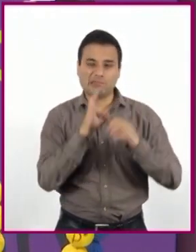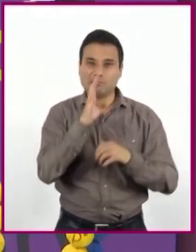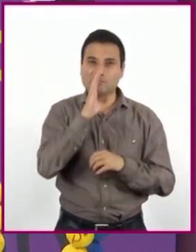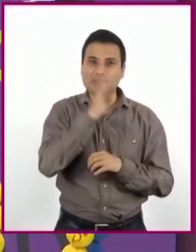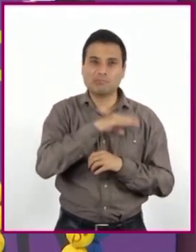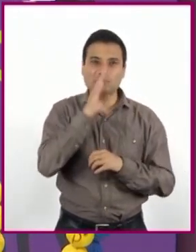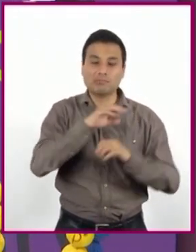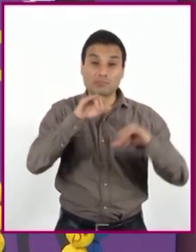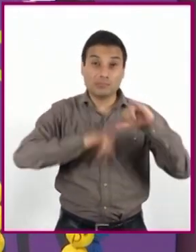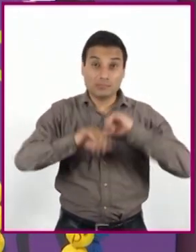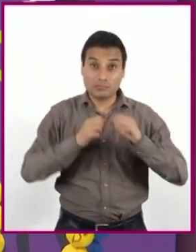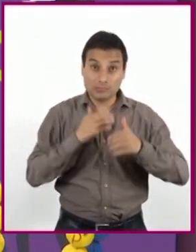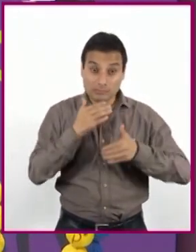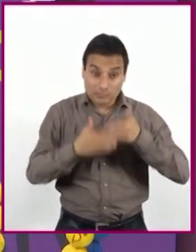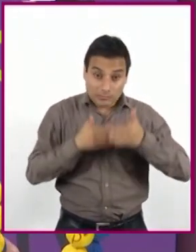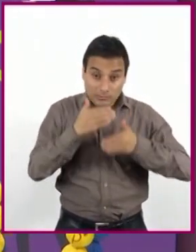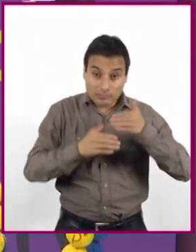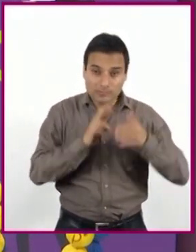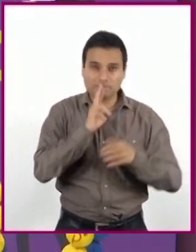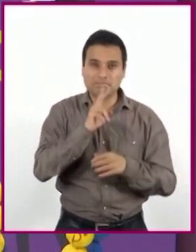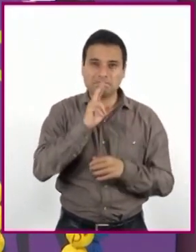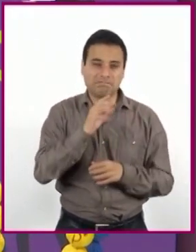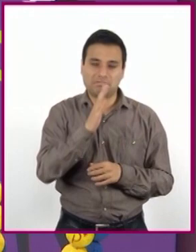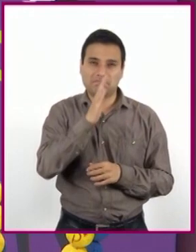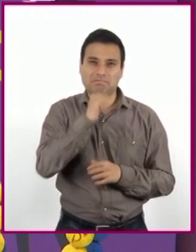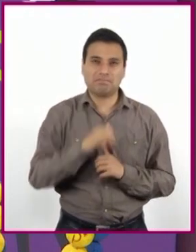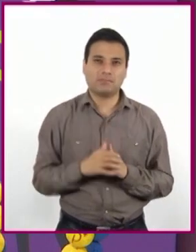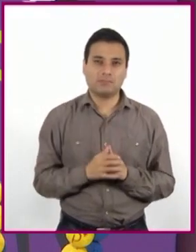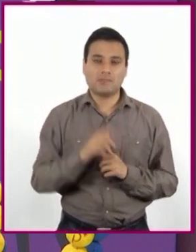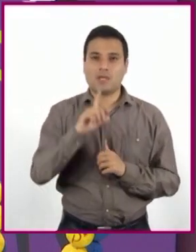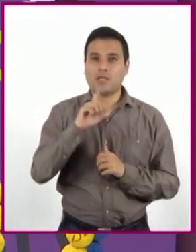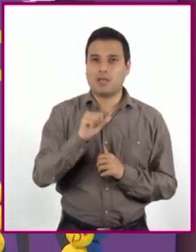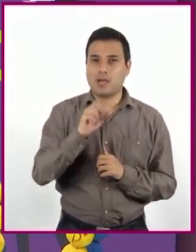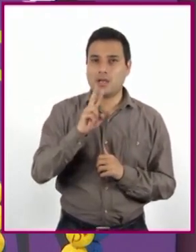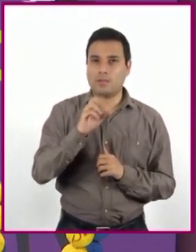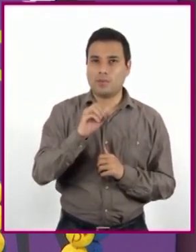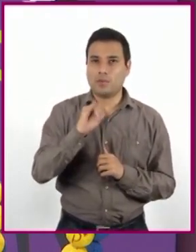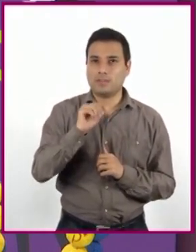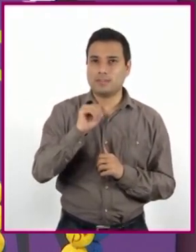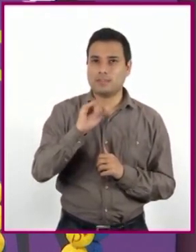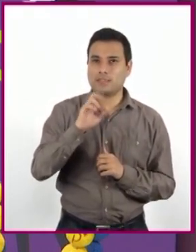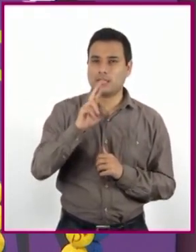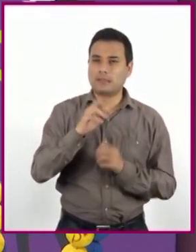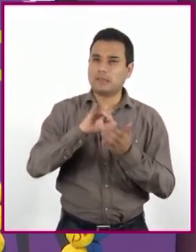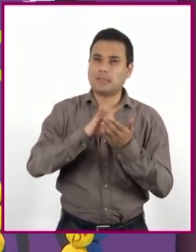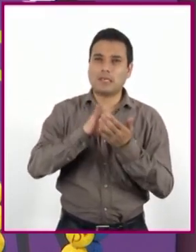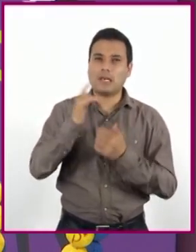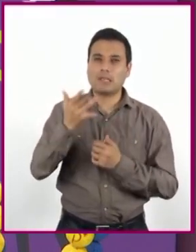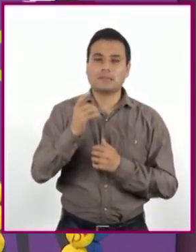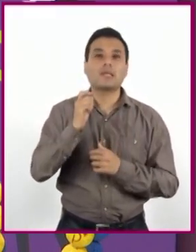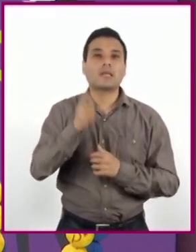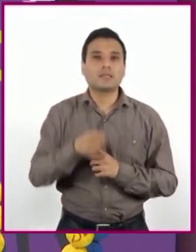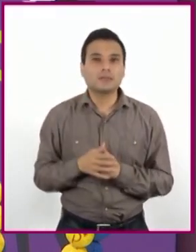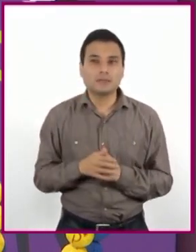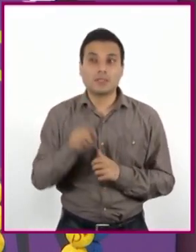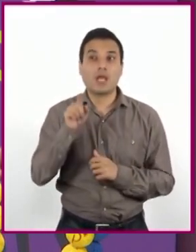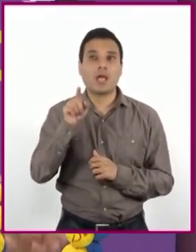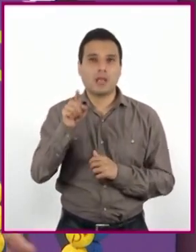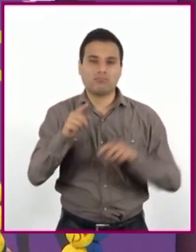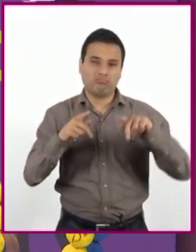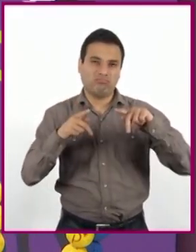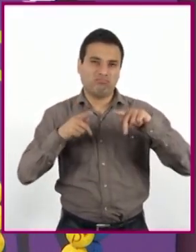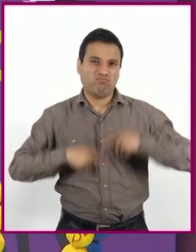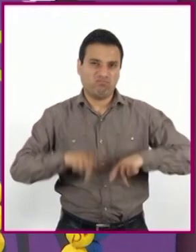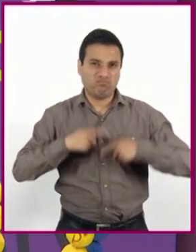la química. Una de las mayores aportaciones de Lavoisier a la química fue precisamente organizar a sus colegas